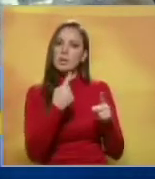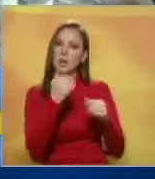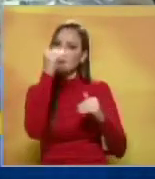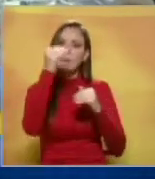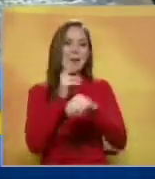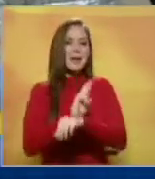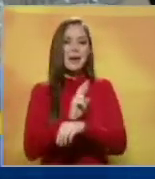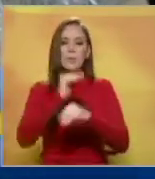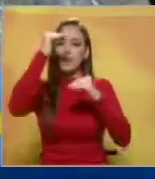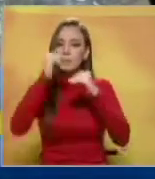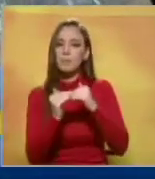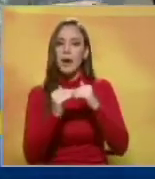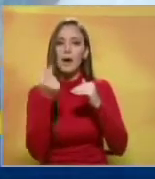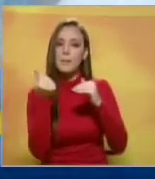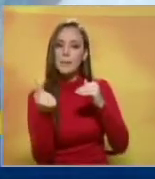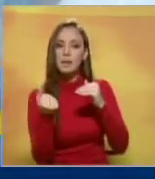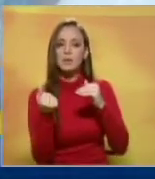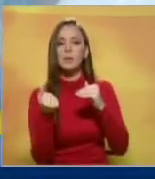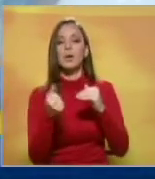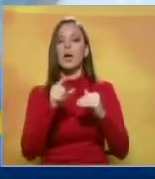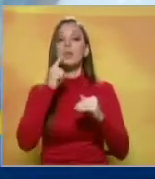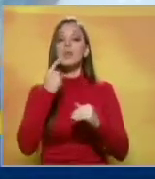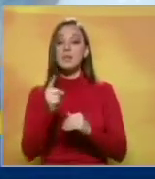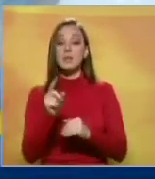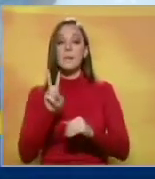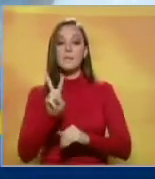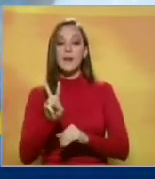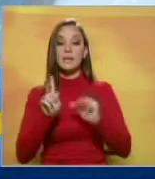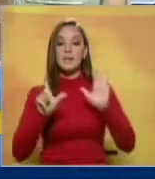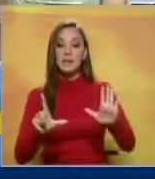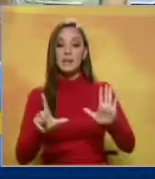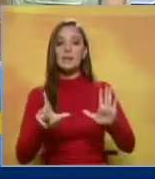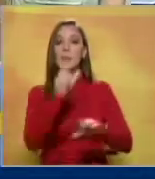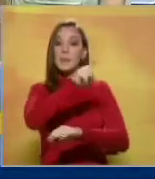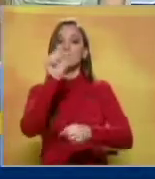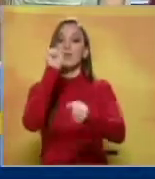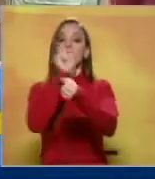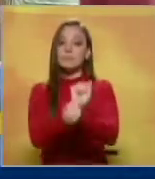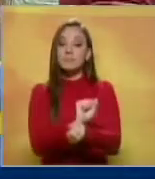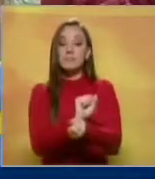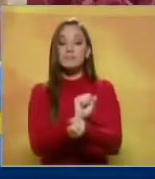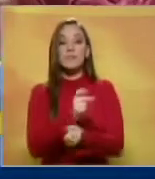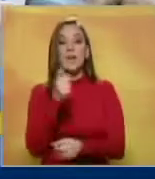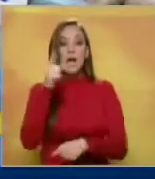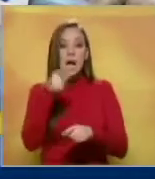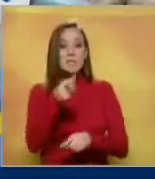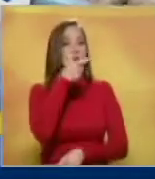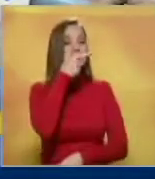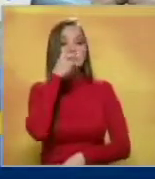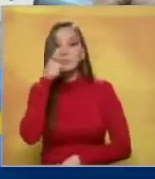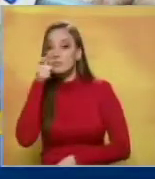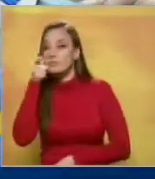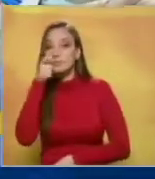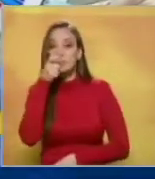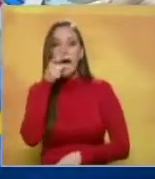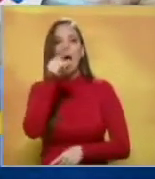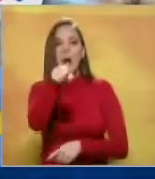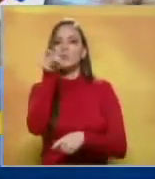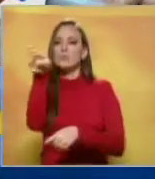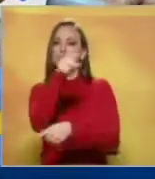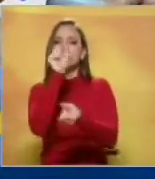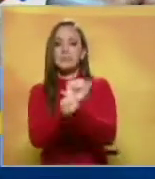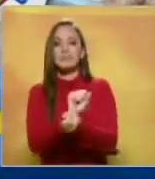inmediato de los precios reiteró que hasta ahora 27 personas han sido detenidas durante las fiscalizaciones lamentablemente son los